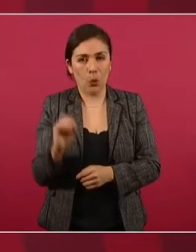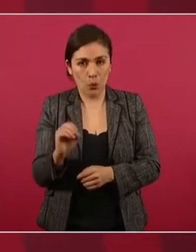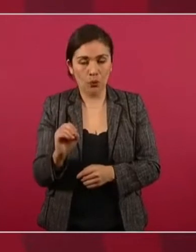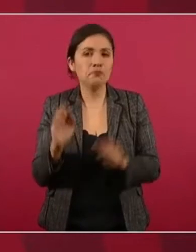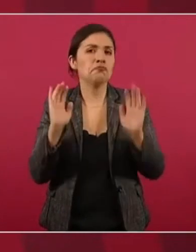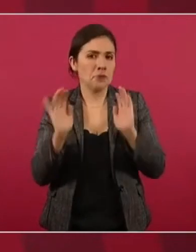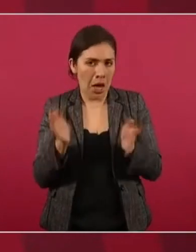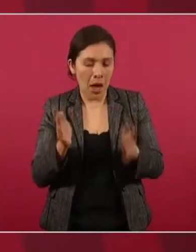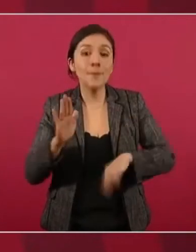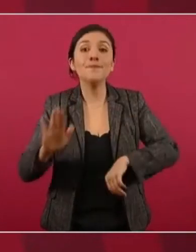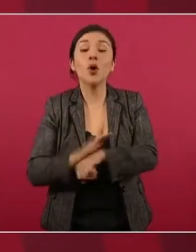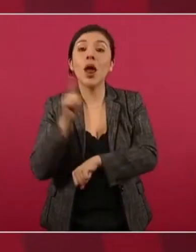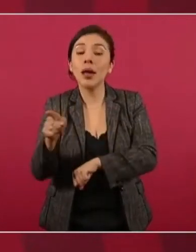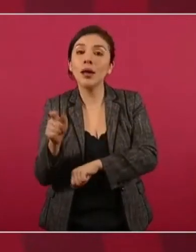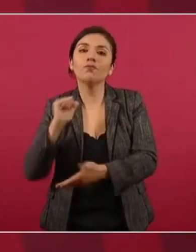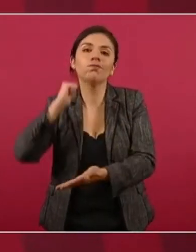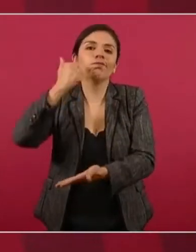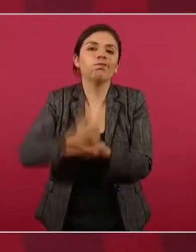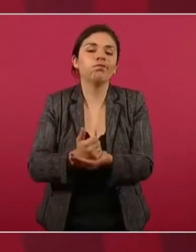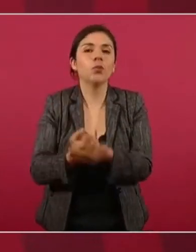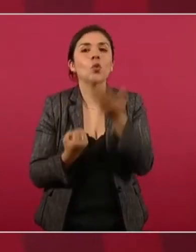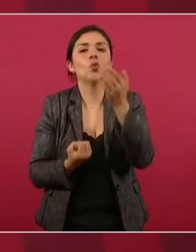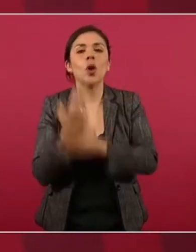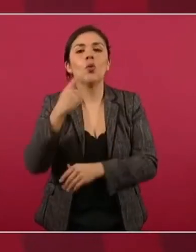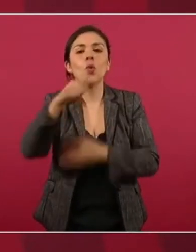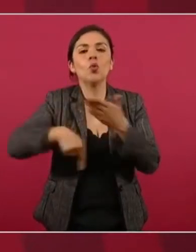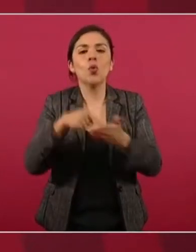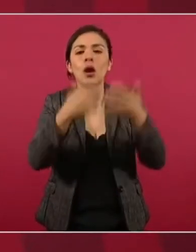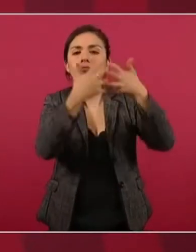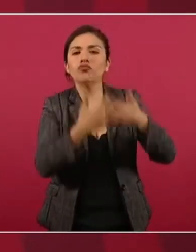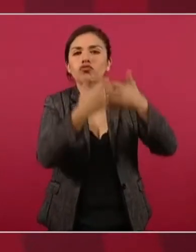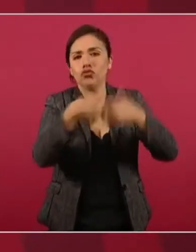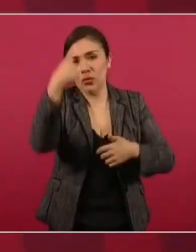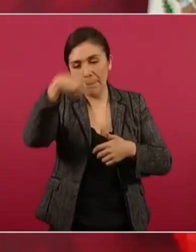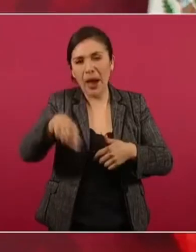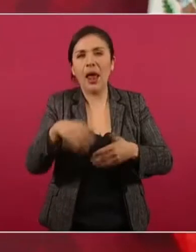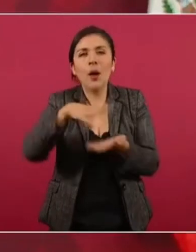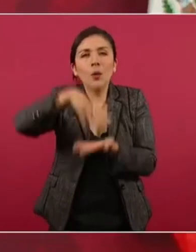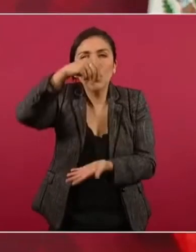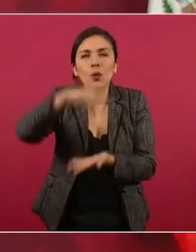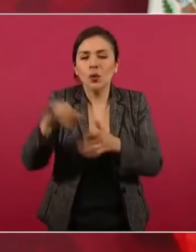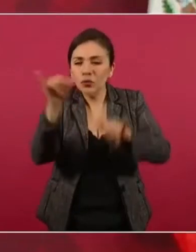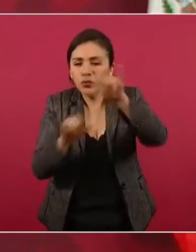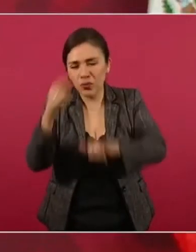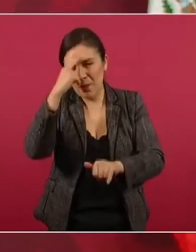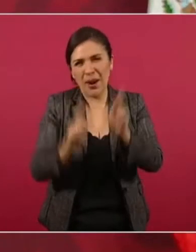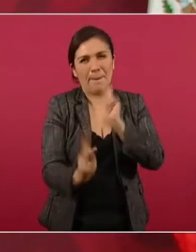porque va a instalarse una planta de fertilizantes.